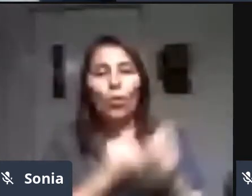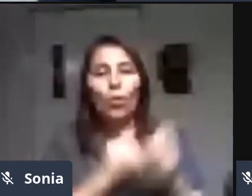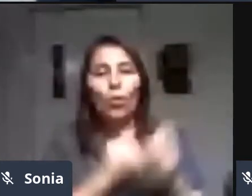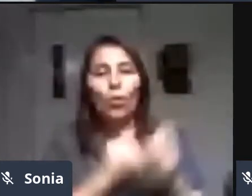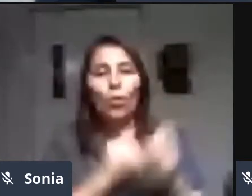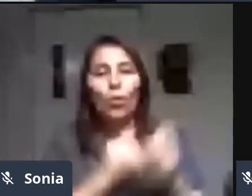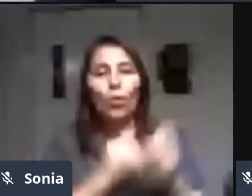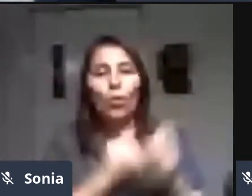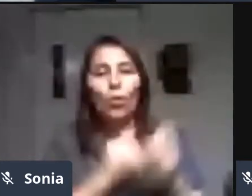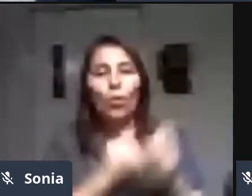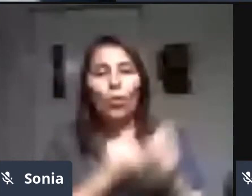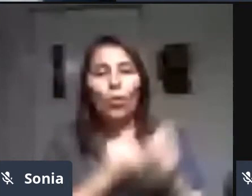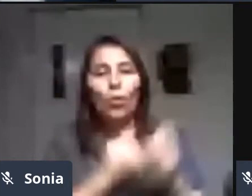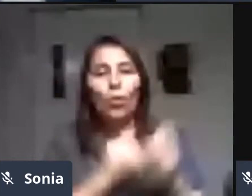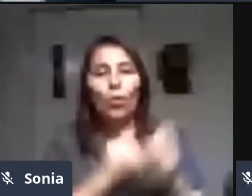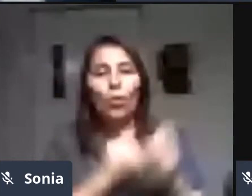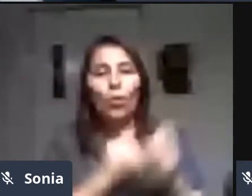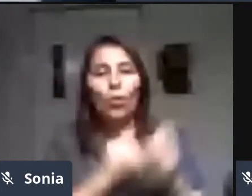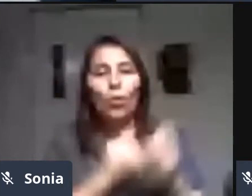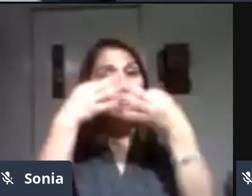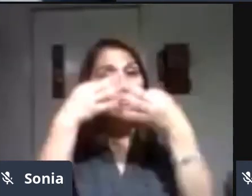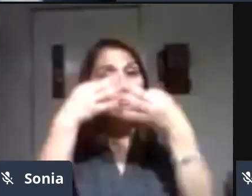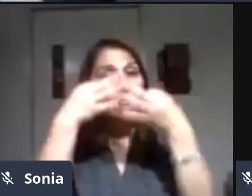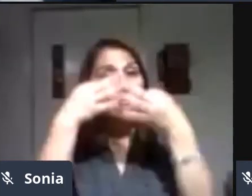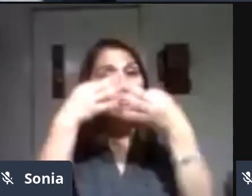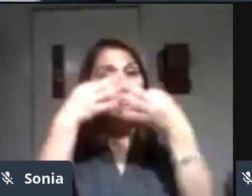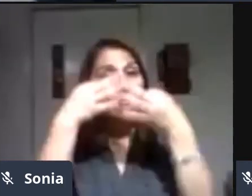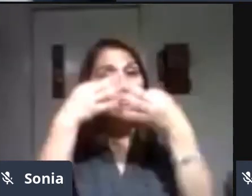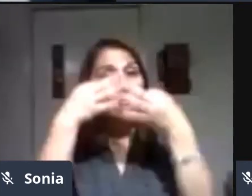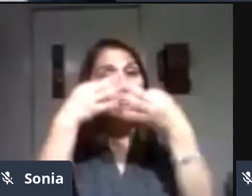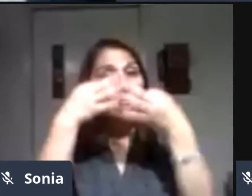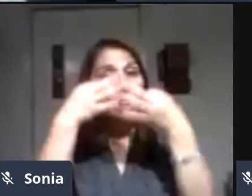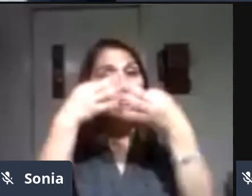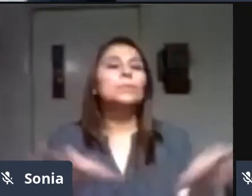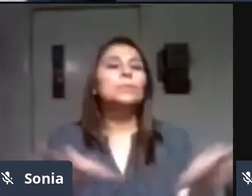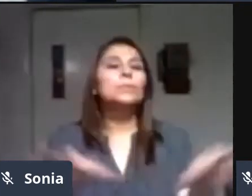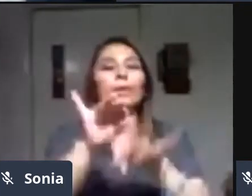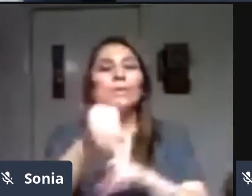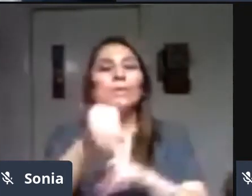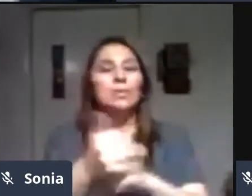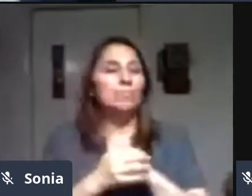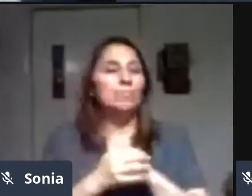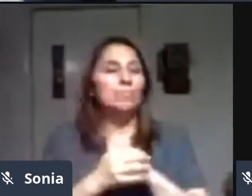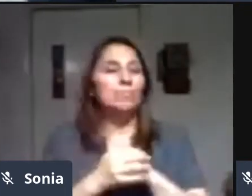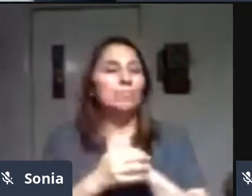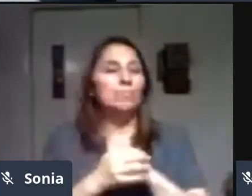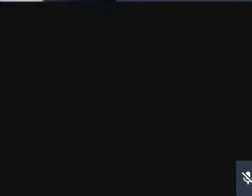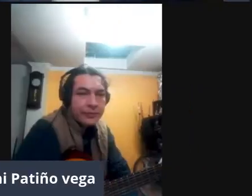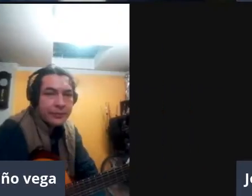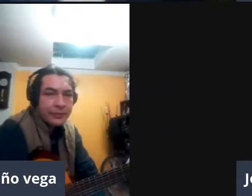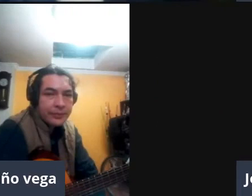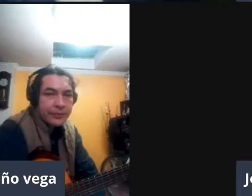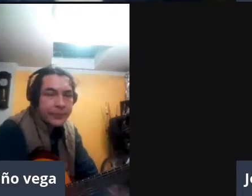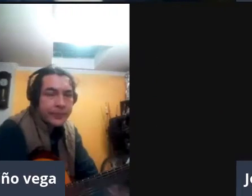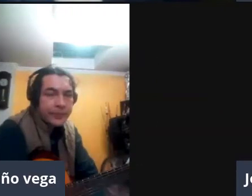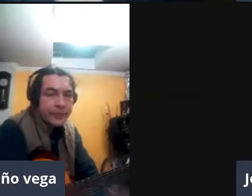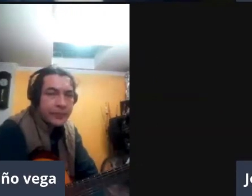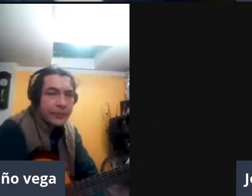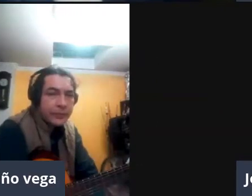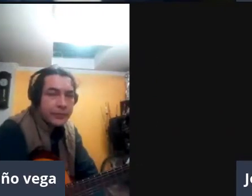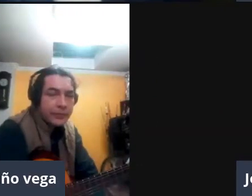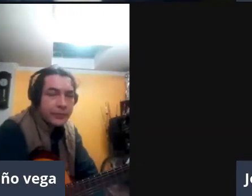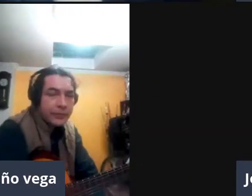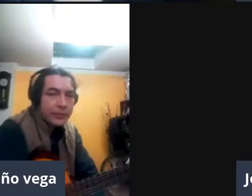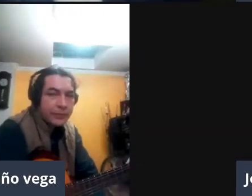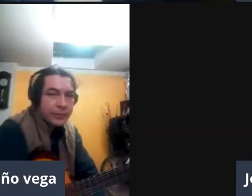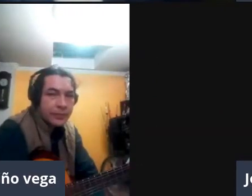trabajamos desde unas formas artísticas nos estamos separando de la verdad histórica y yo creo